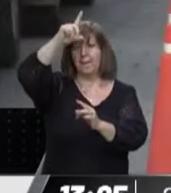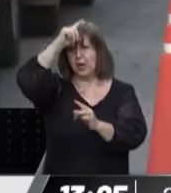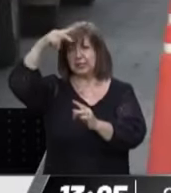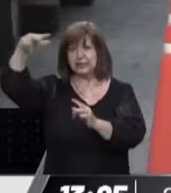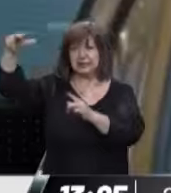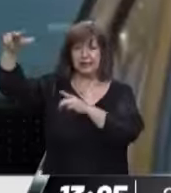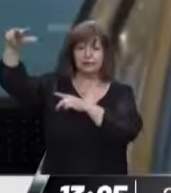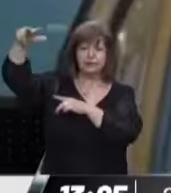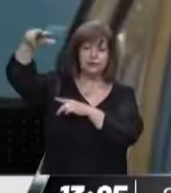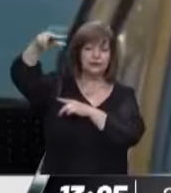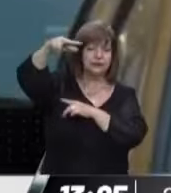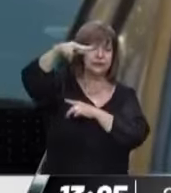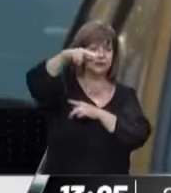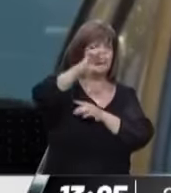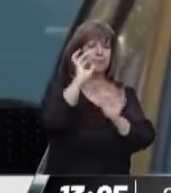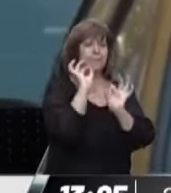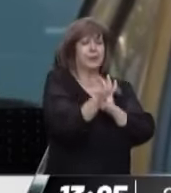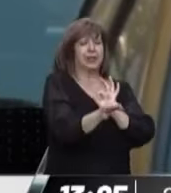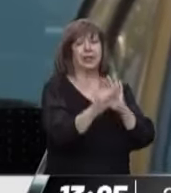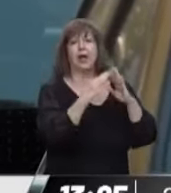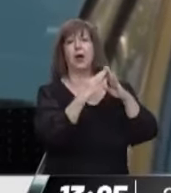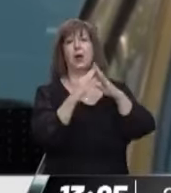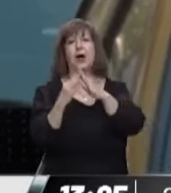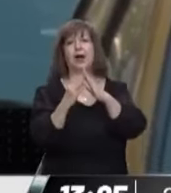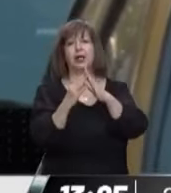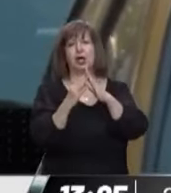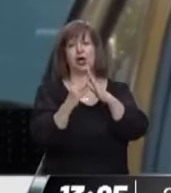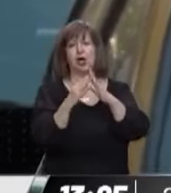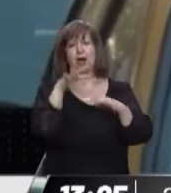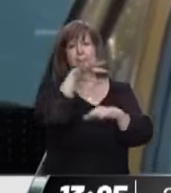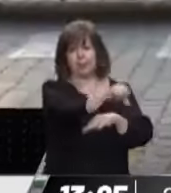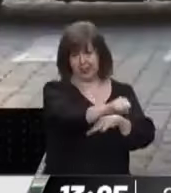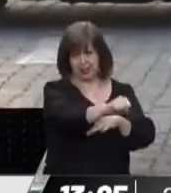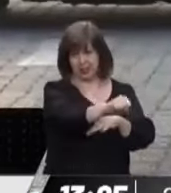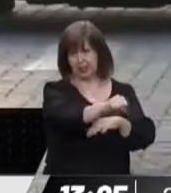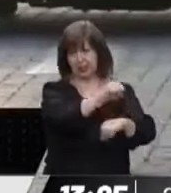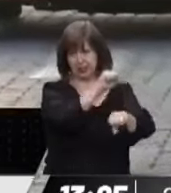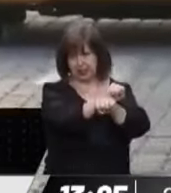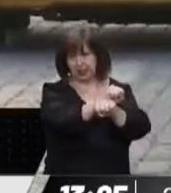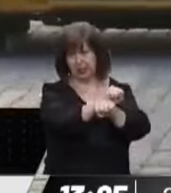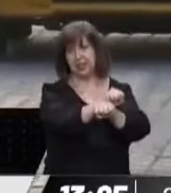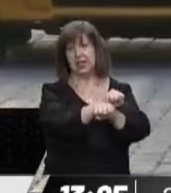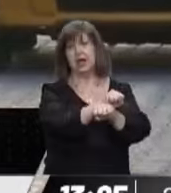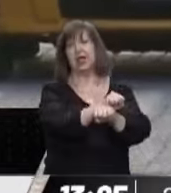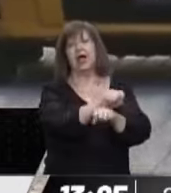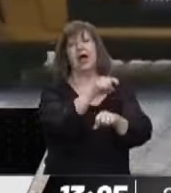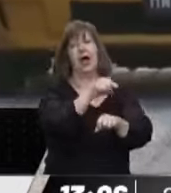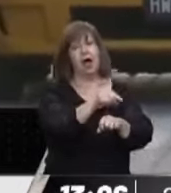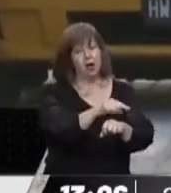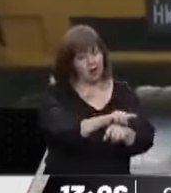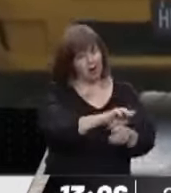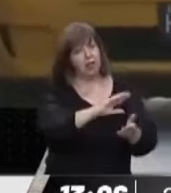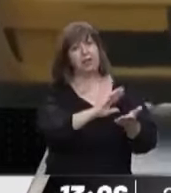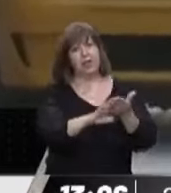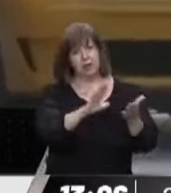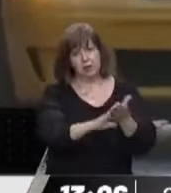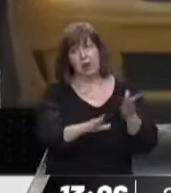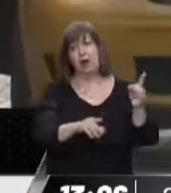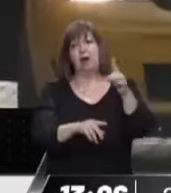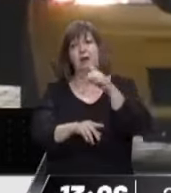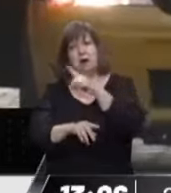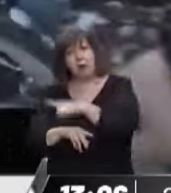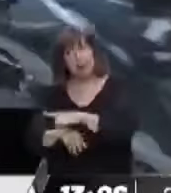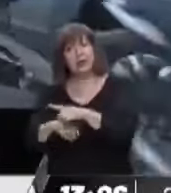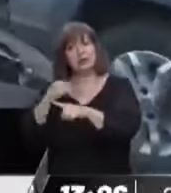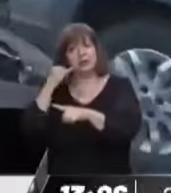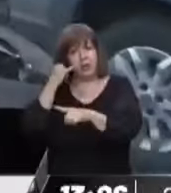interior del barrio Grilly Sur. El hombre fue trasladado a la penitenciaría y va a tener que responder ante la justicia por las causas